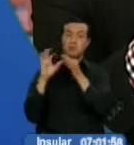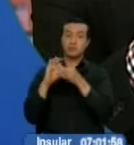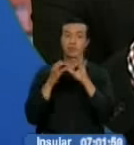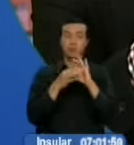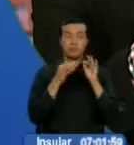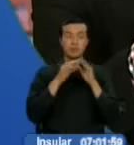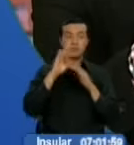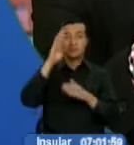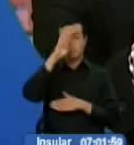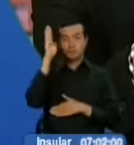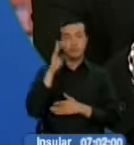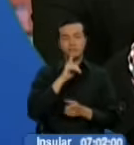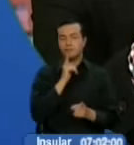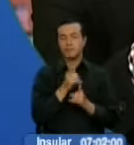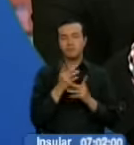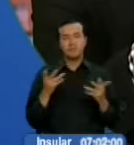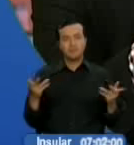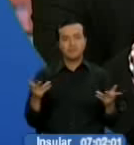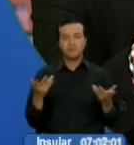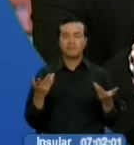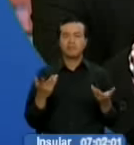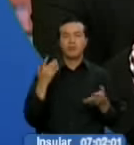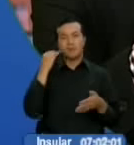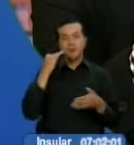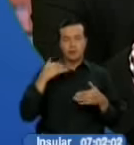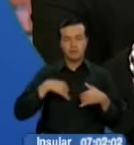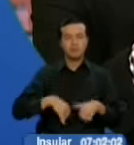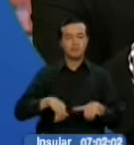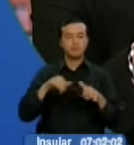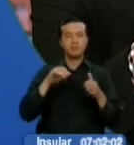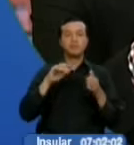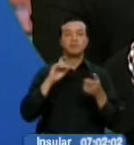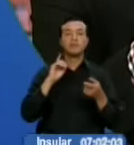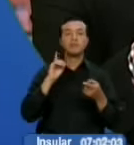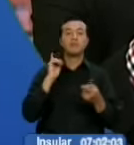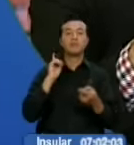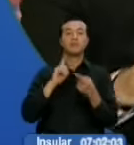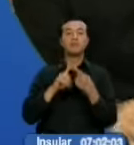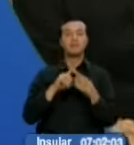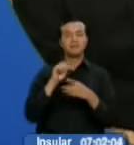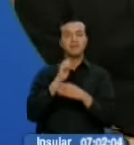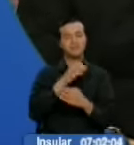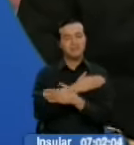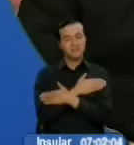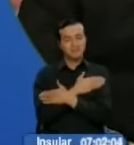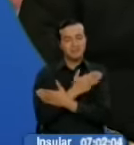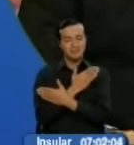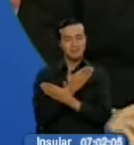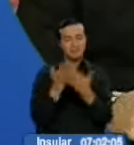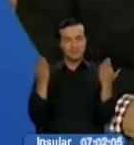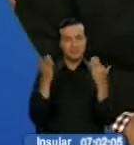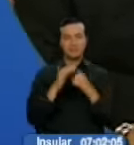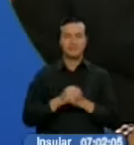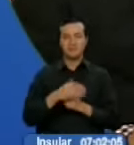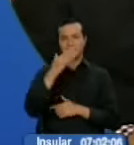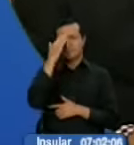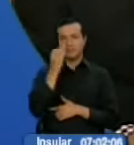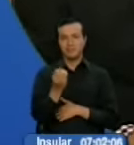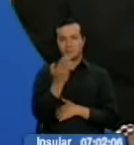Olímpicos de Río y, por supuesto, el desenvolvimiento de una fecha más del campeonato ecuatoriano. Un abrazo para todos. Abraham, otro para ti. Buenos